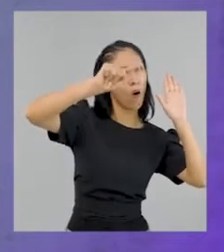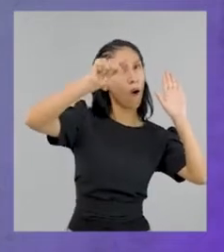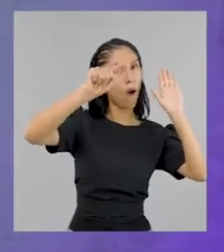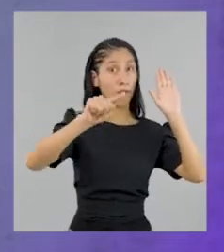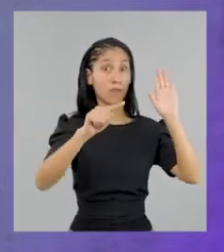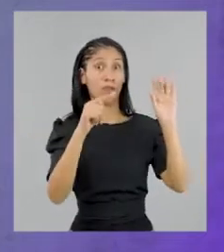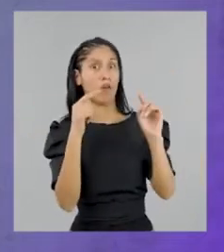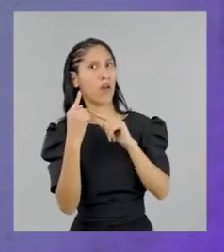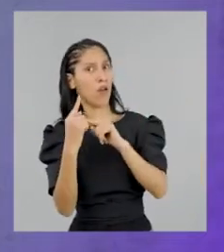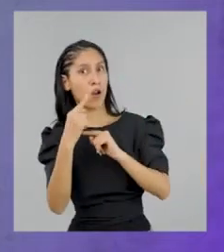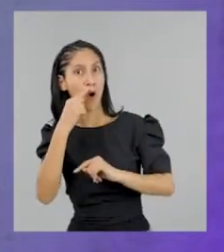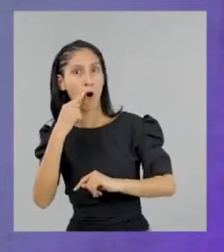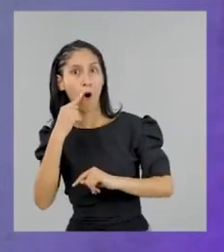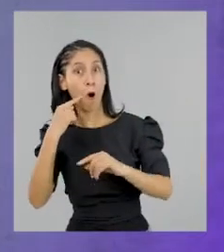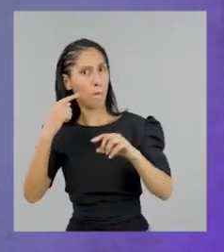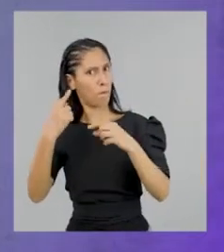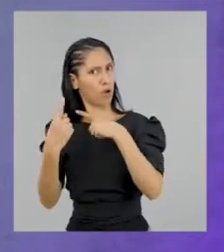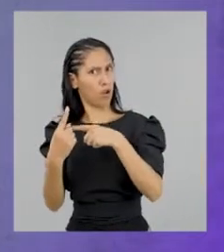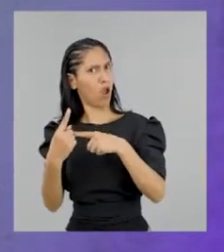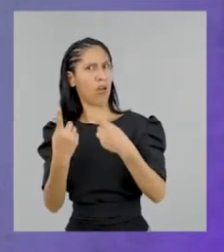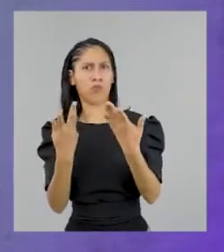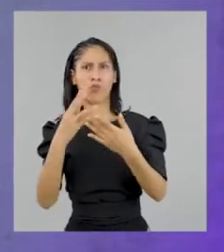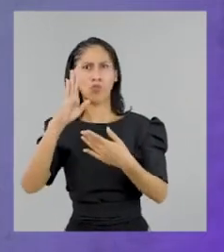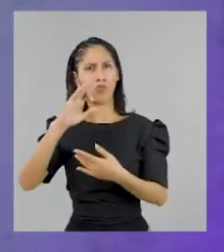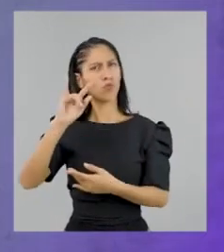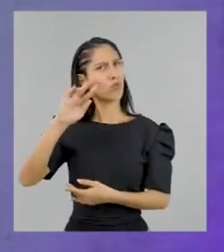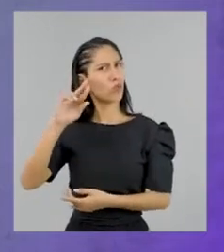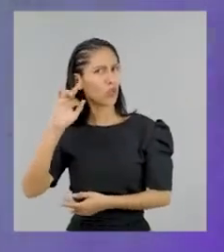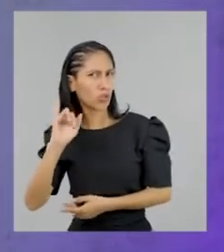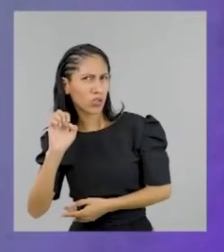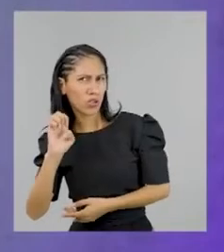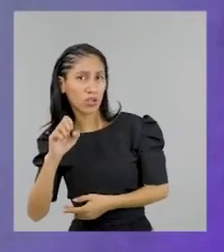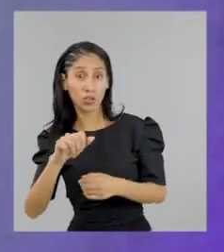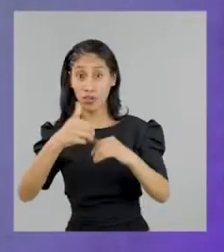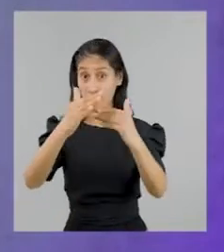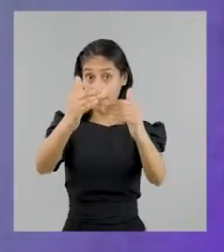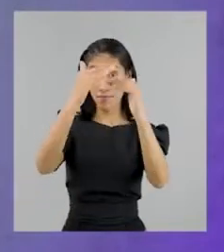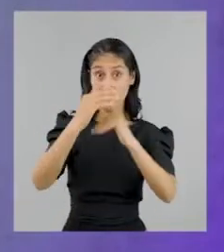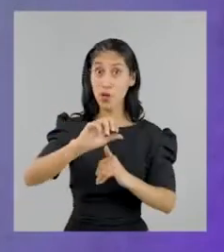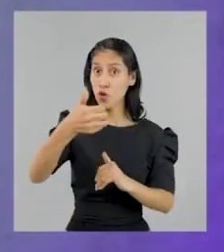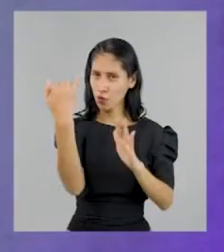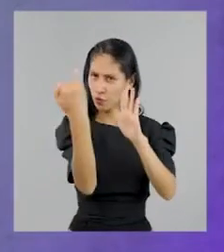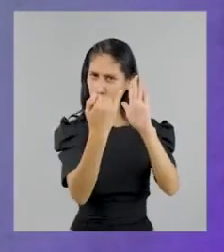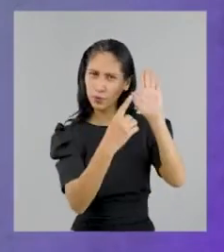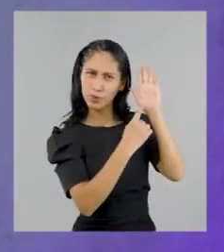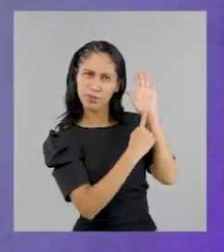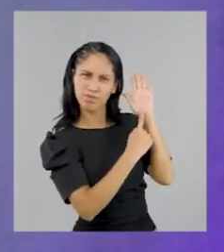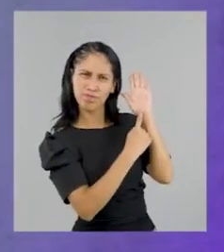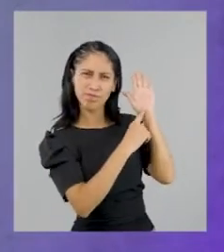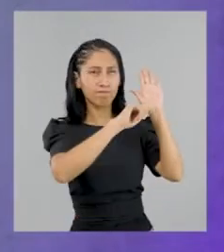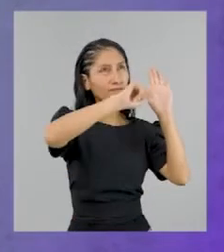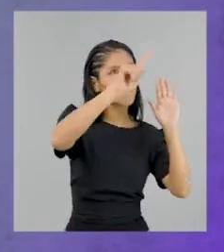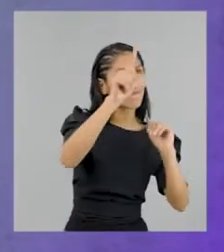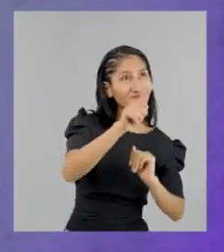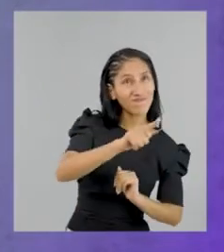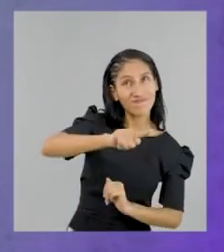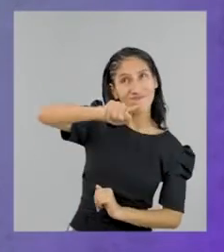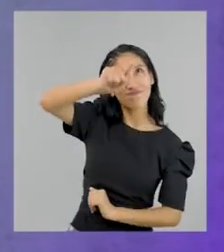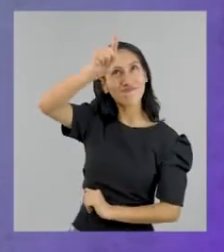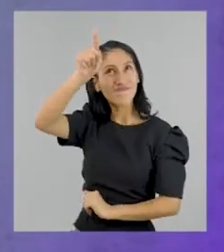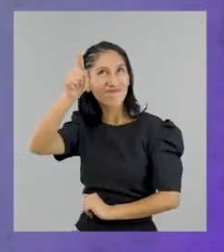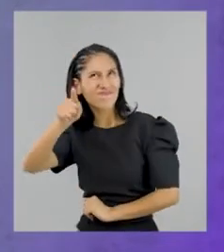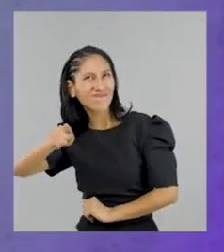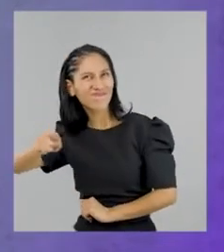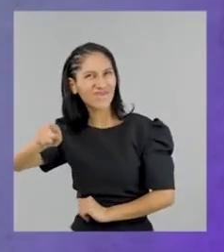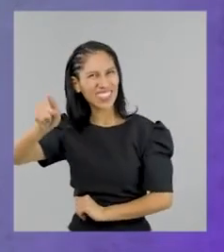ondas lo realizó el matemático Fourier. En esta gráfica observamos la función seno y la función coseno. Son